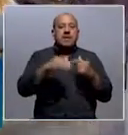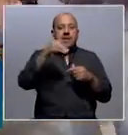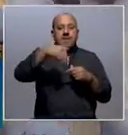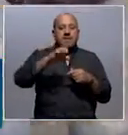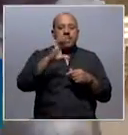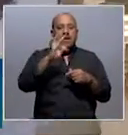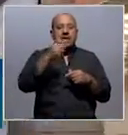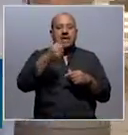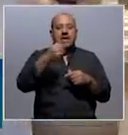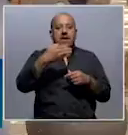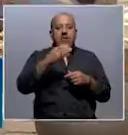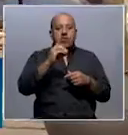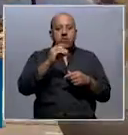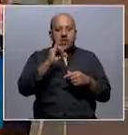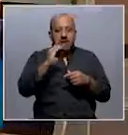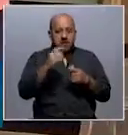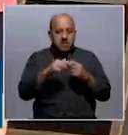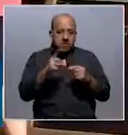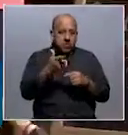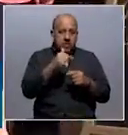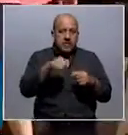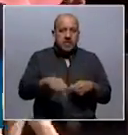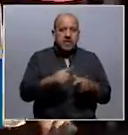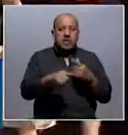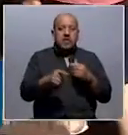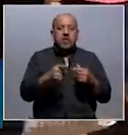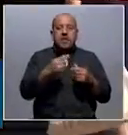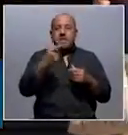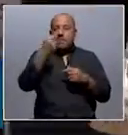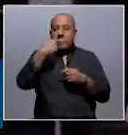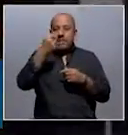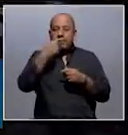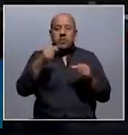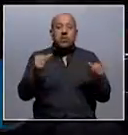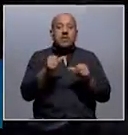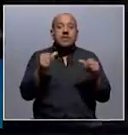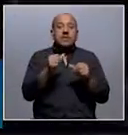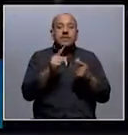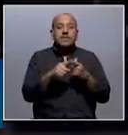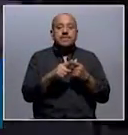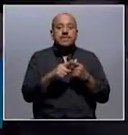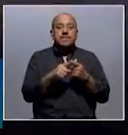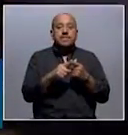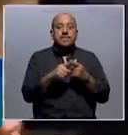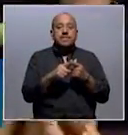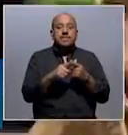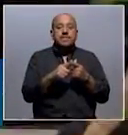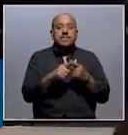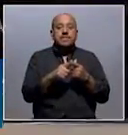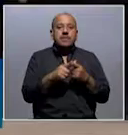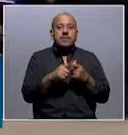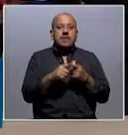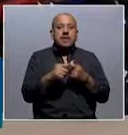lo que este fármaco hace es el exceso de ingesta